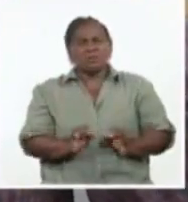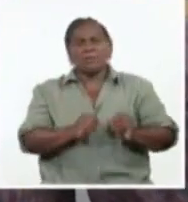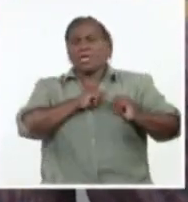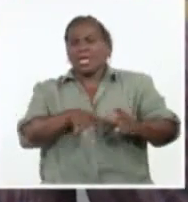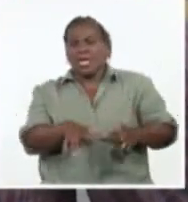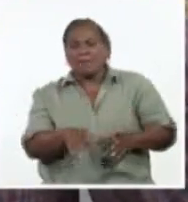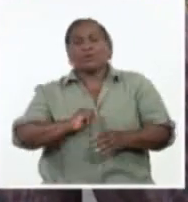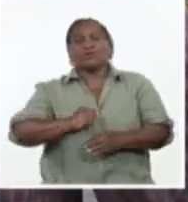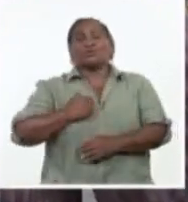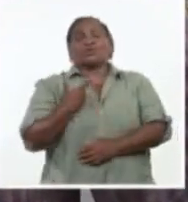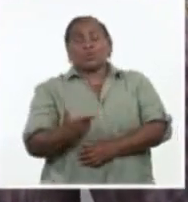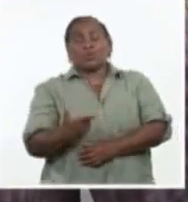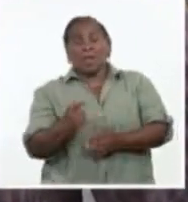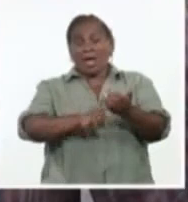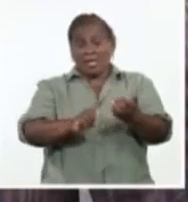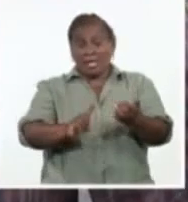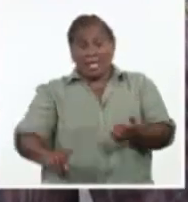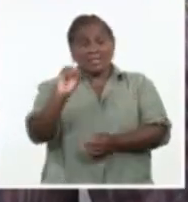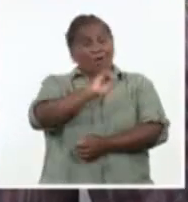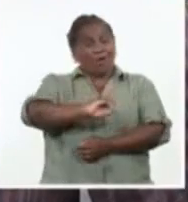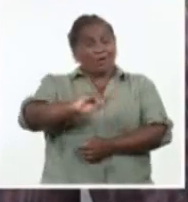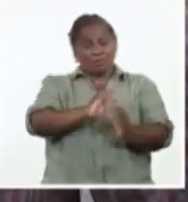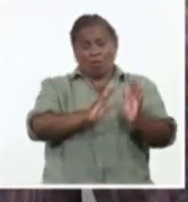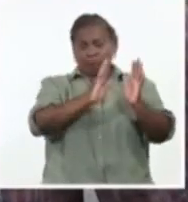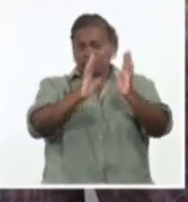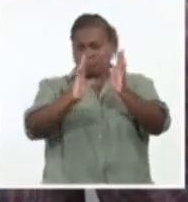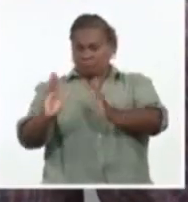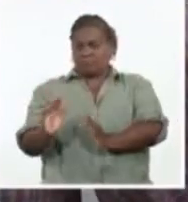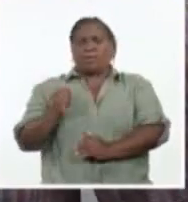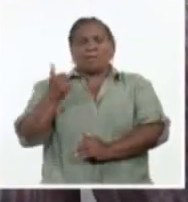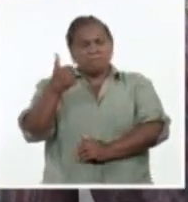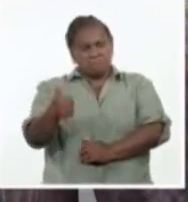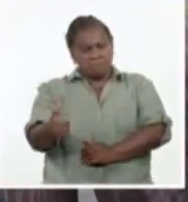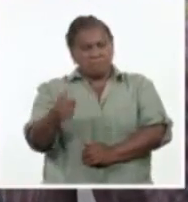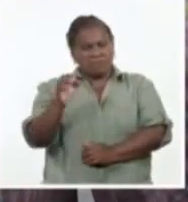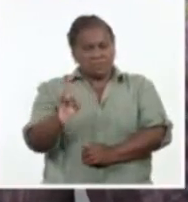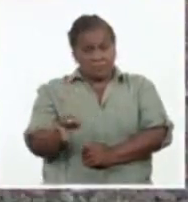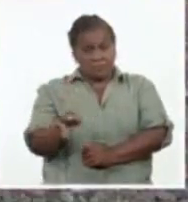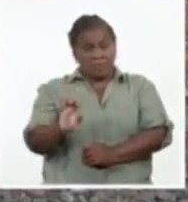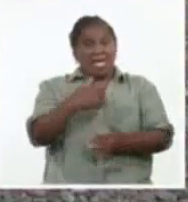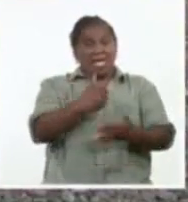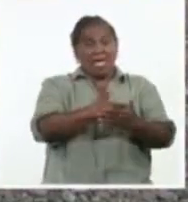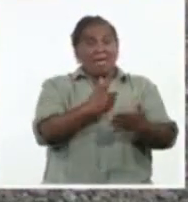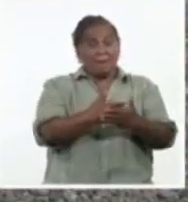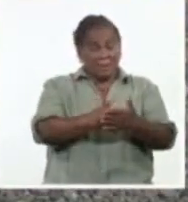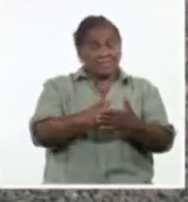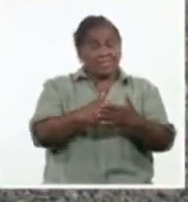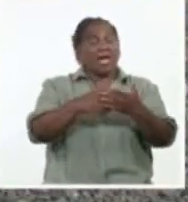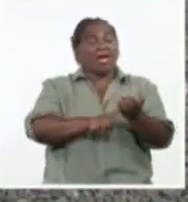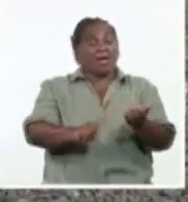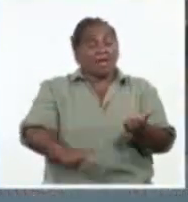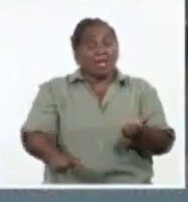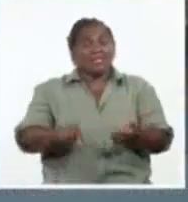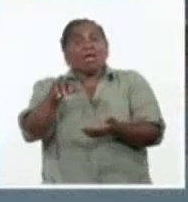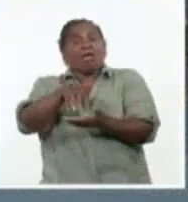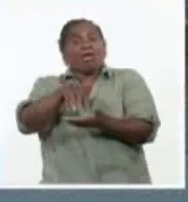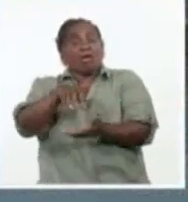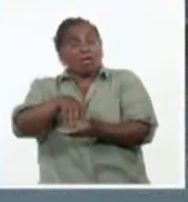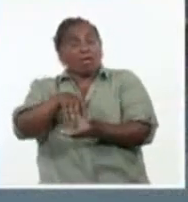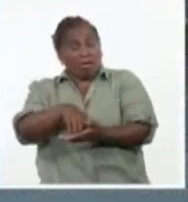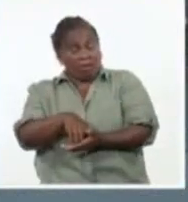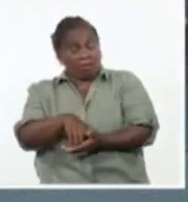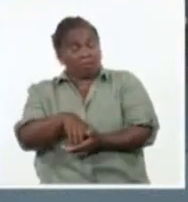de cultura y organización de la energía, tanto la refinería como la termoeléctrica y los emplazamientos. Son los